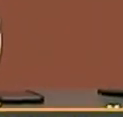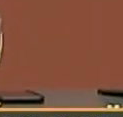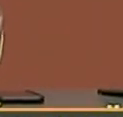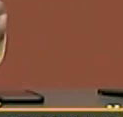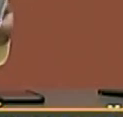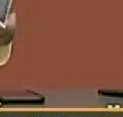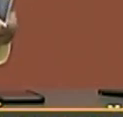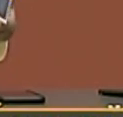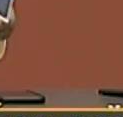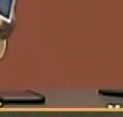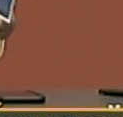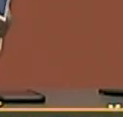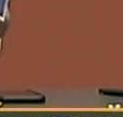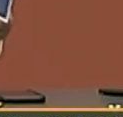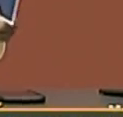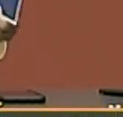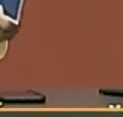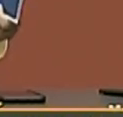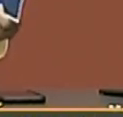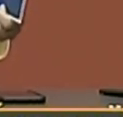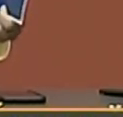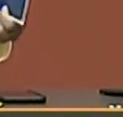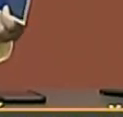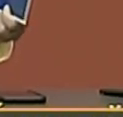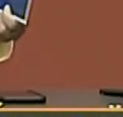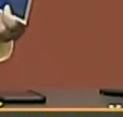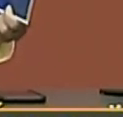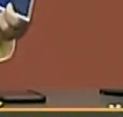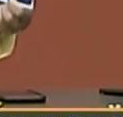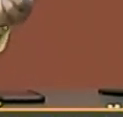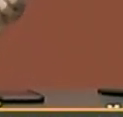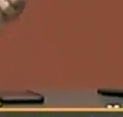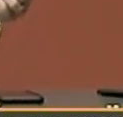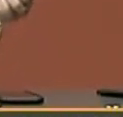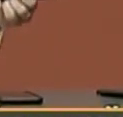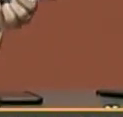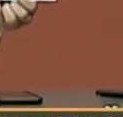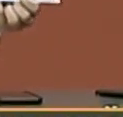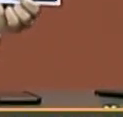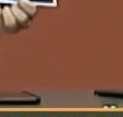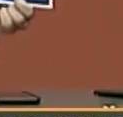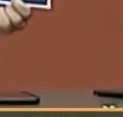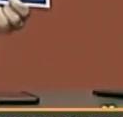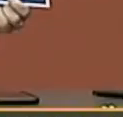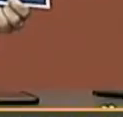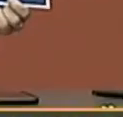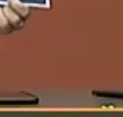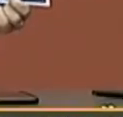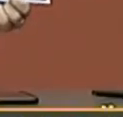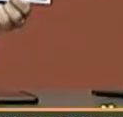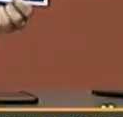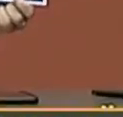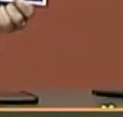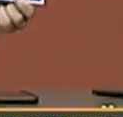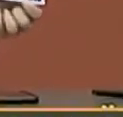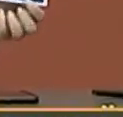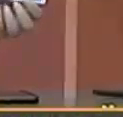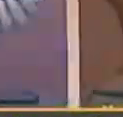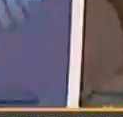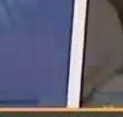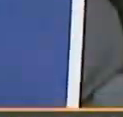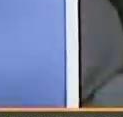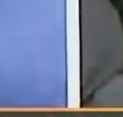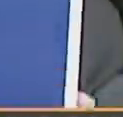aspecto. También hay fondos enviados por el gobierno de los Estados Unidos por un monto de 46 millones de dólares por la supuesta